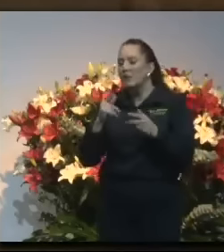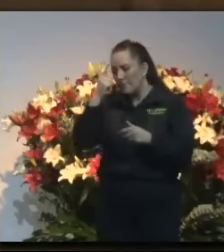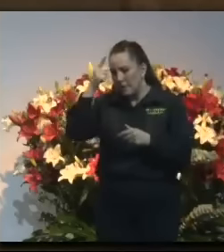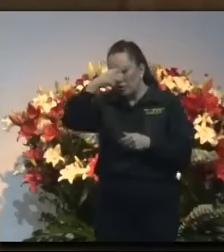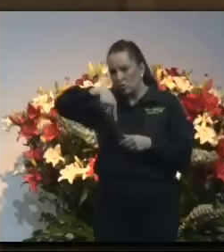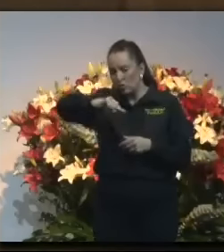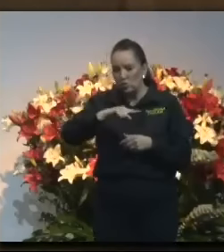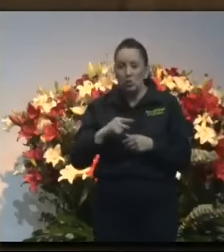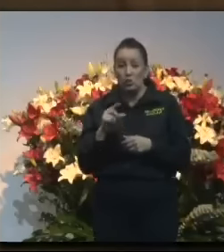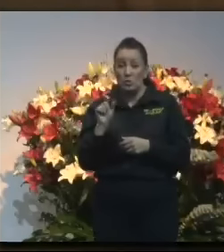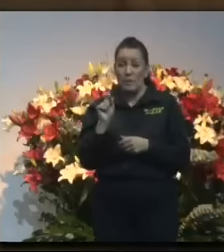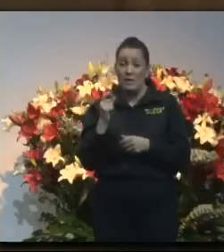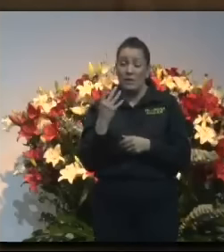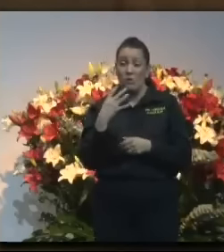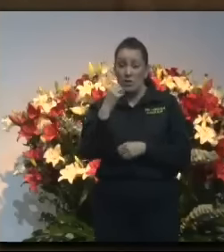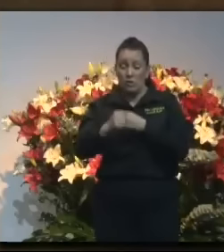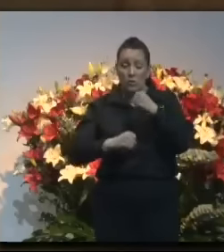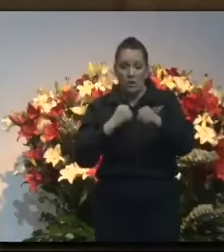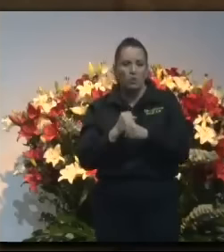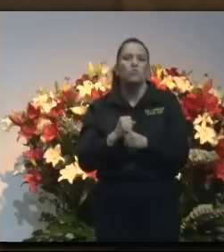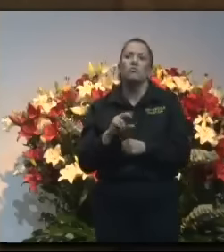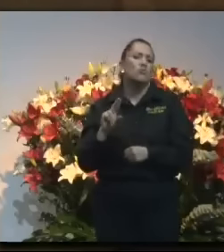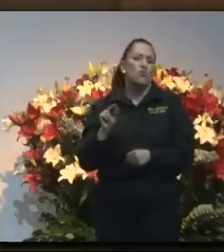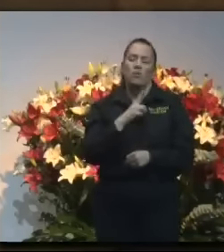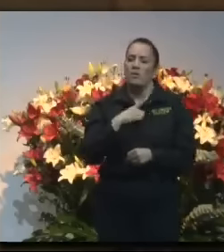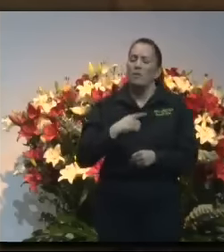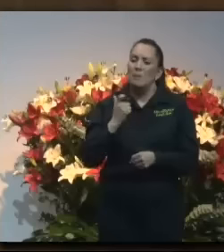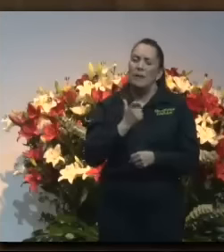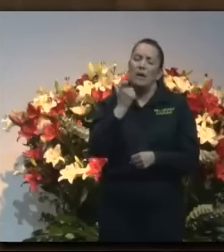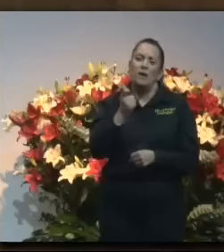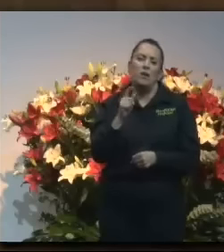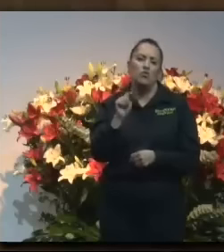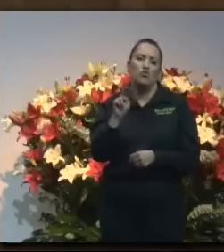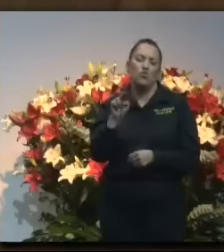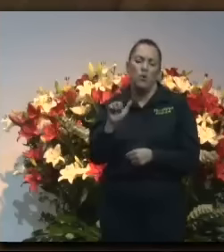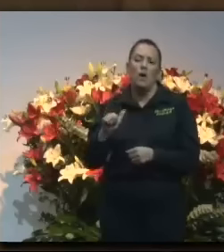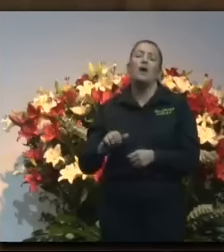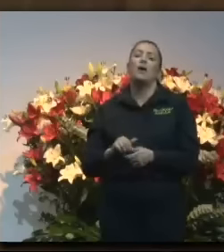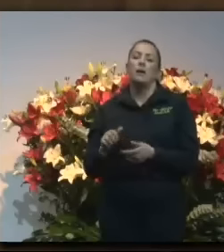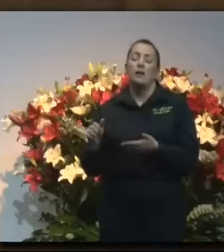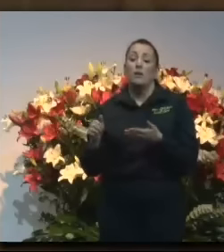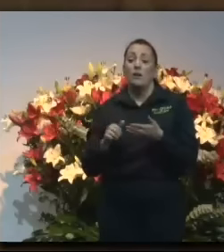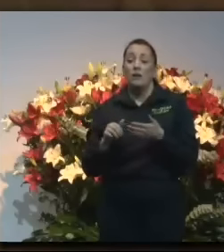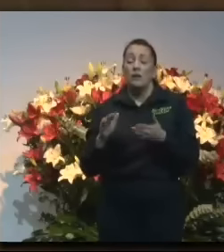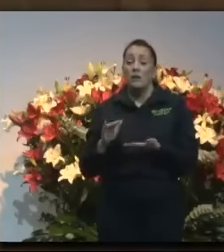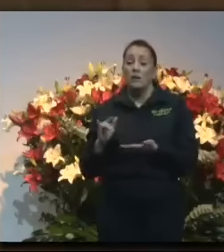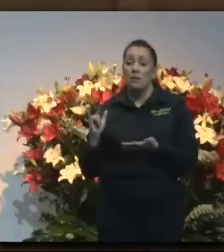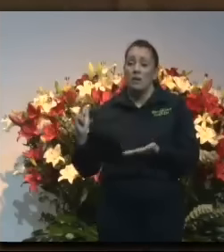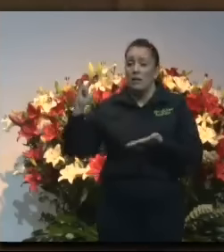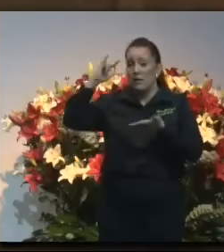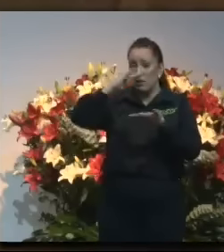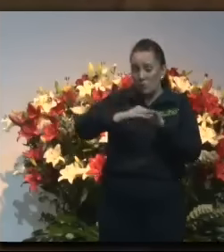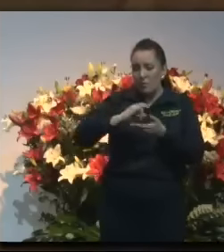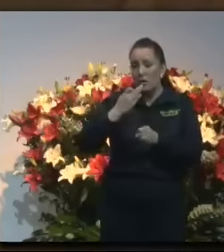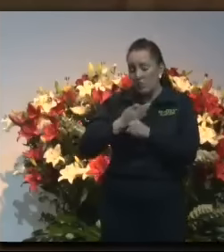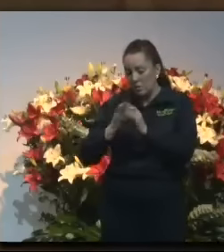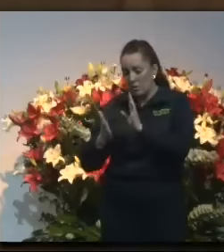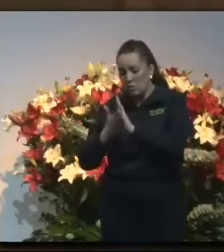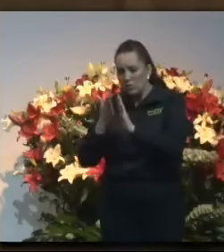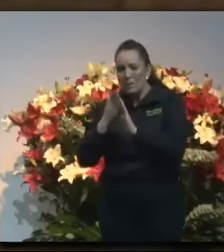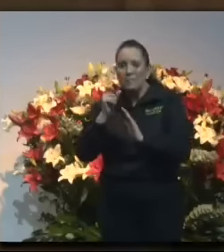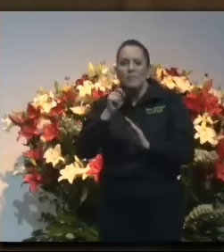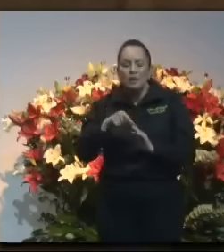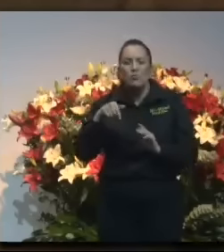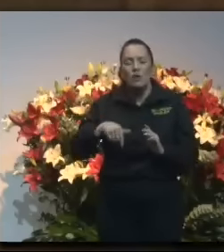próximos 24 años el TUA del aeropuerto que se está construyendo, más qué está pasando con el aeropuerto Benito Juárez, siendo